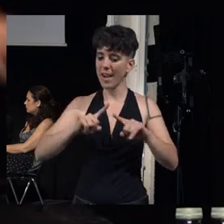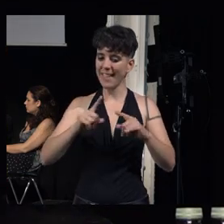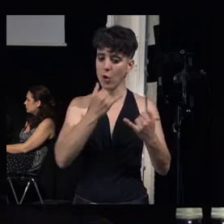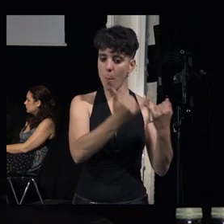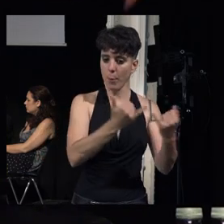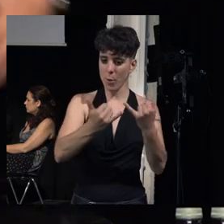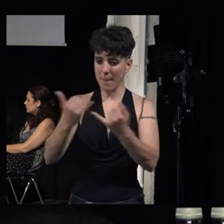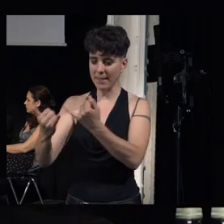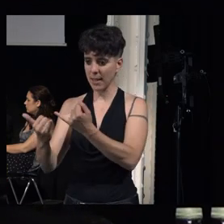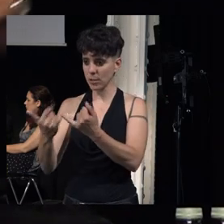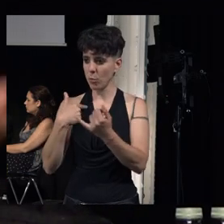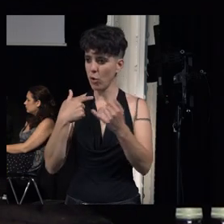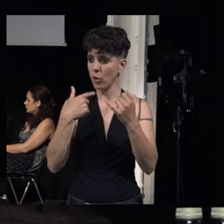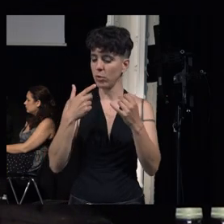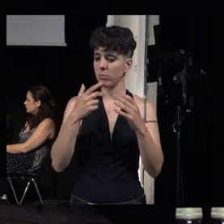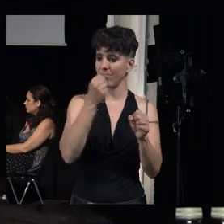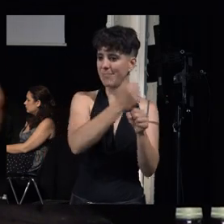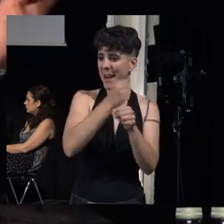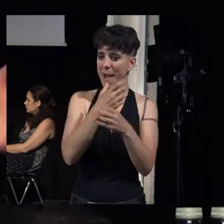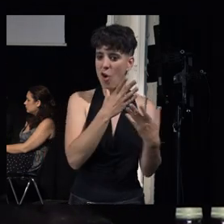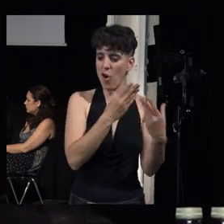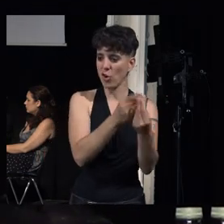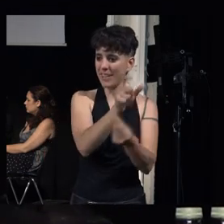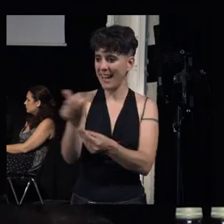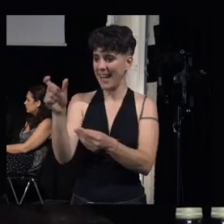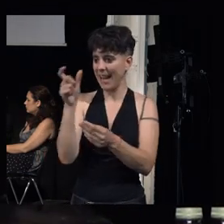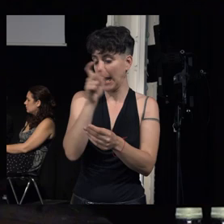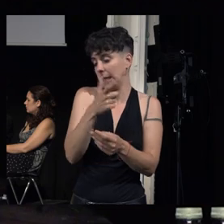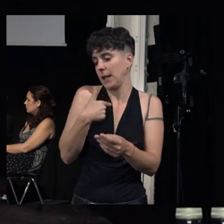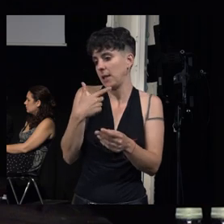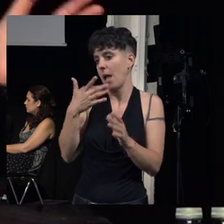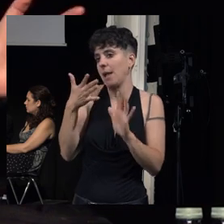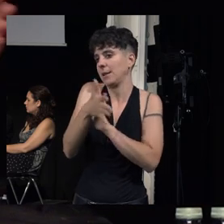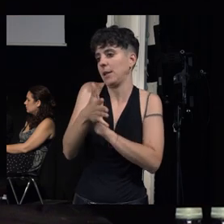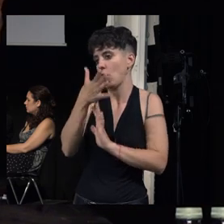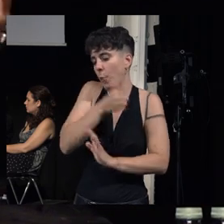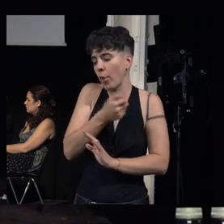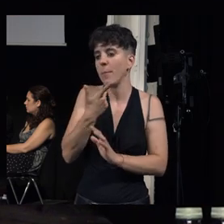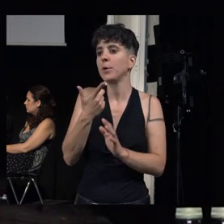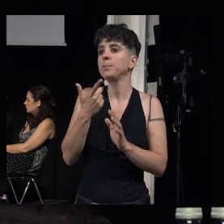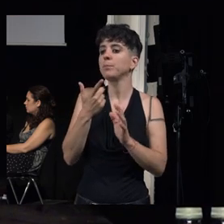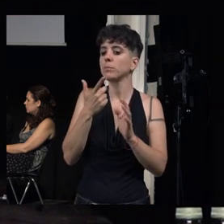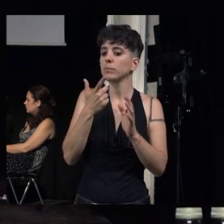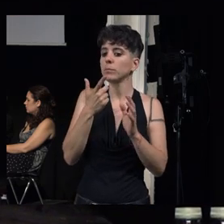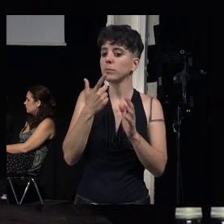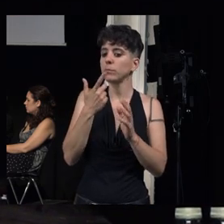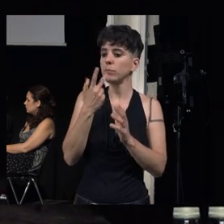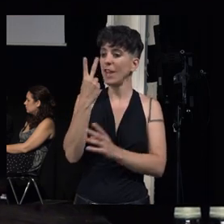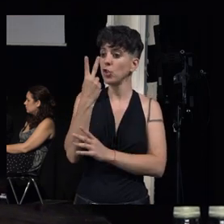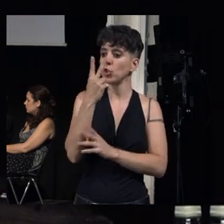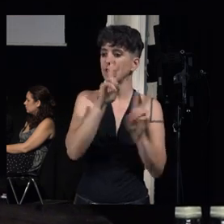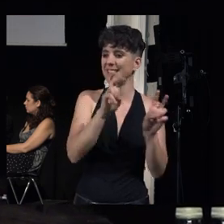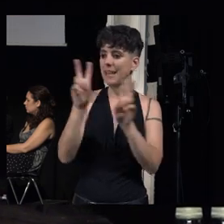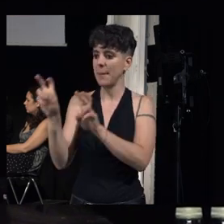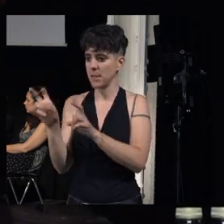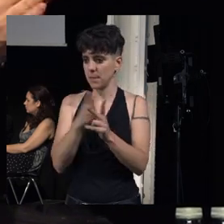problemáticas, una vez hemos hecho todo el trabajo con la gente, etcétera, etcétera, que no puedo contar ahora aquí, en torno a juntando dos